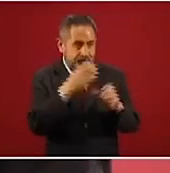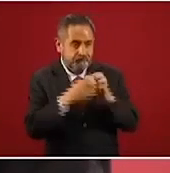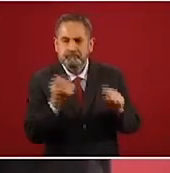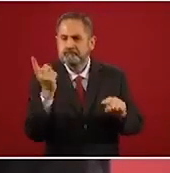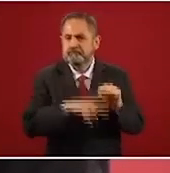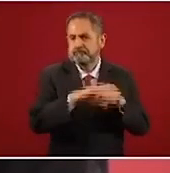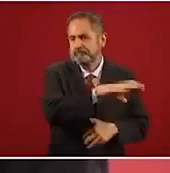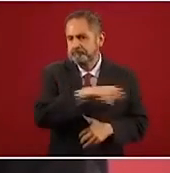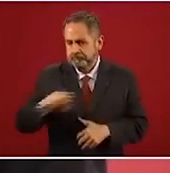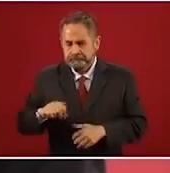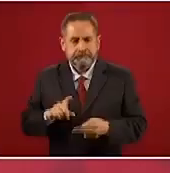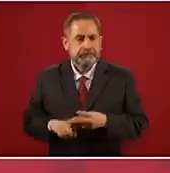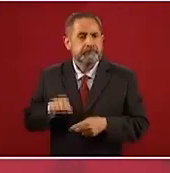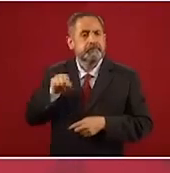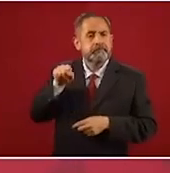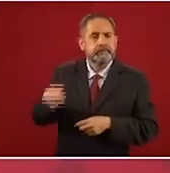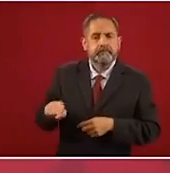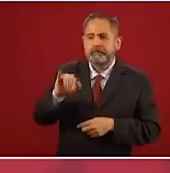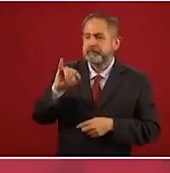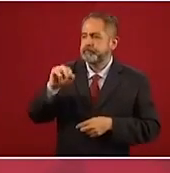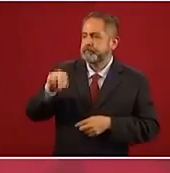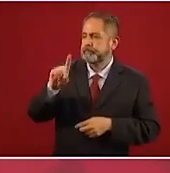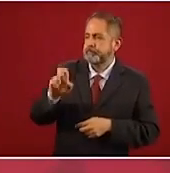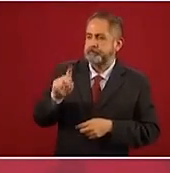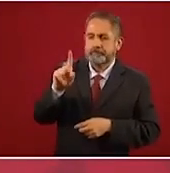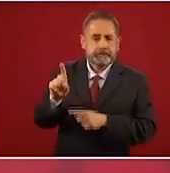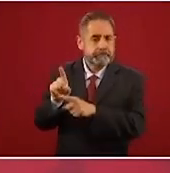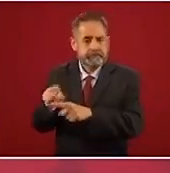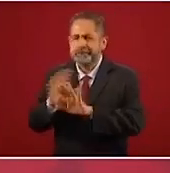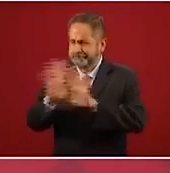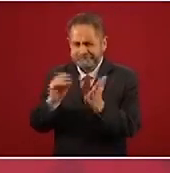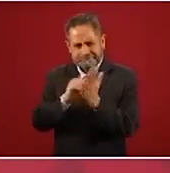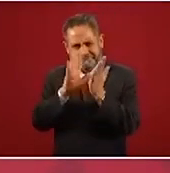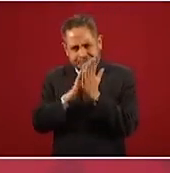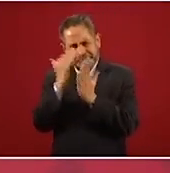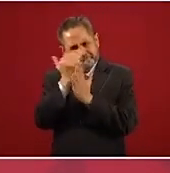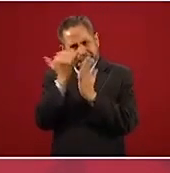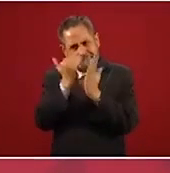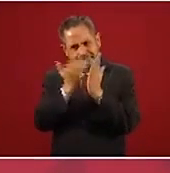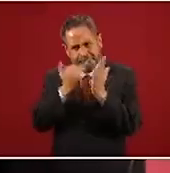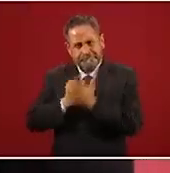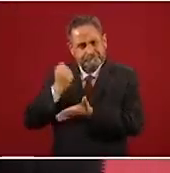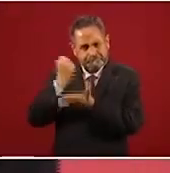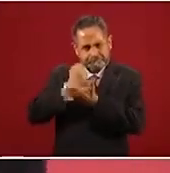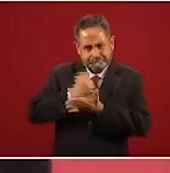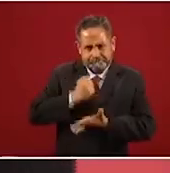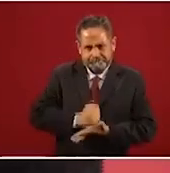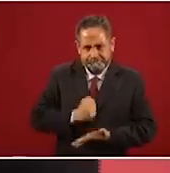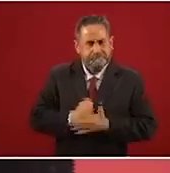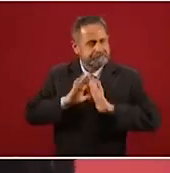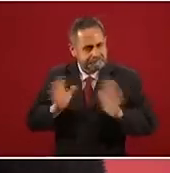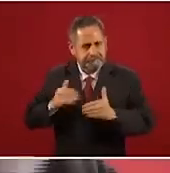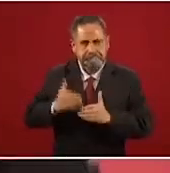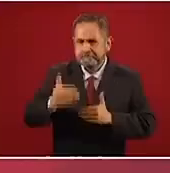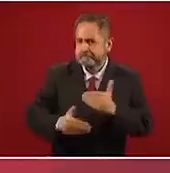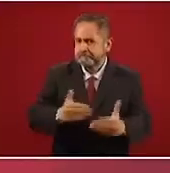y el instituto para devolverle al pueblo lo robado, ya todo eso fue un gran avance.